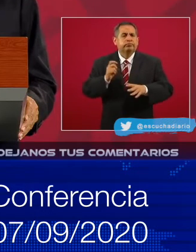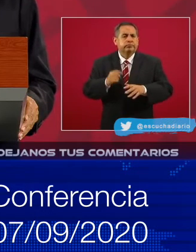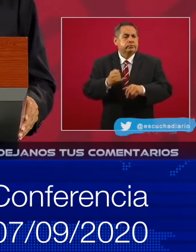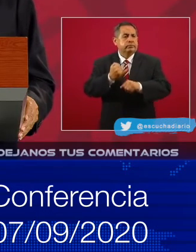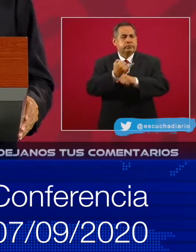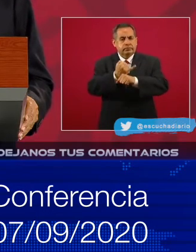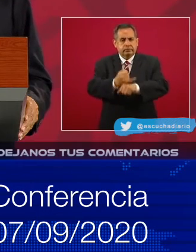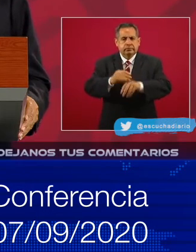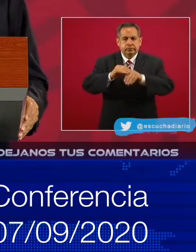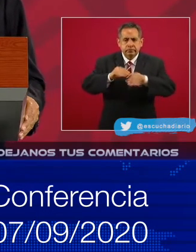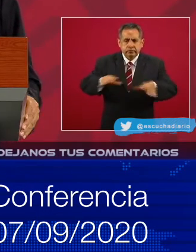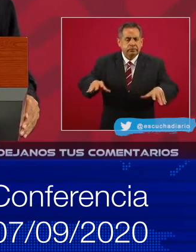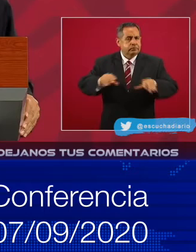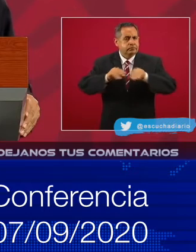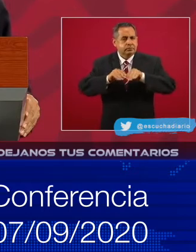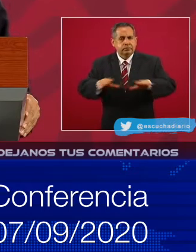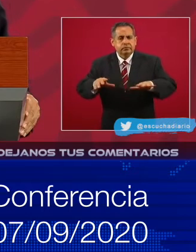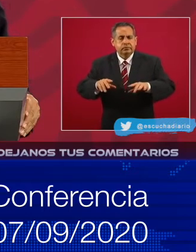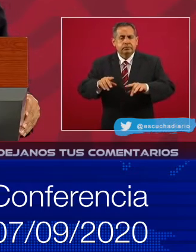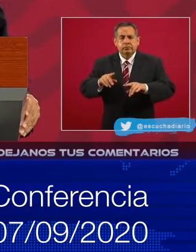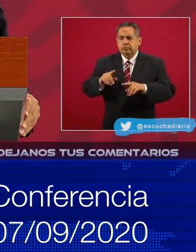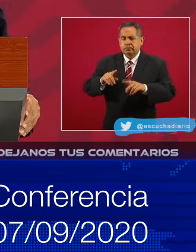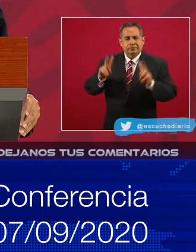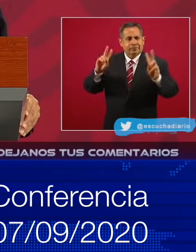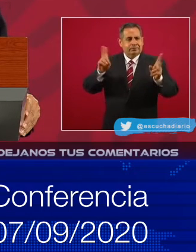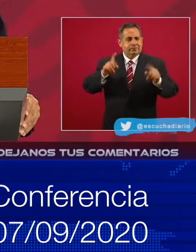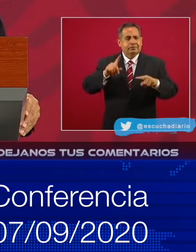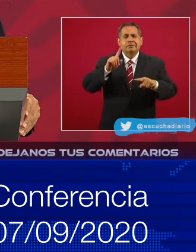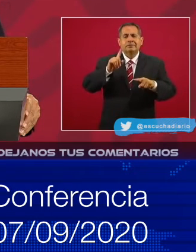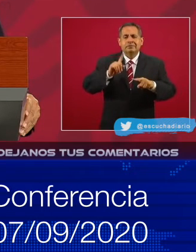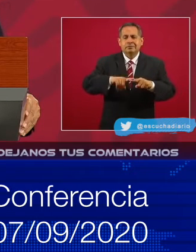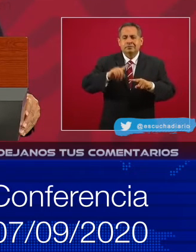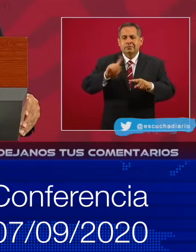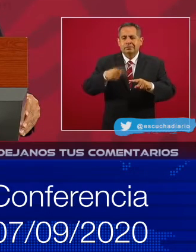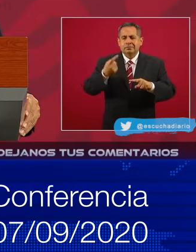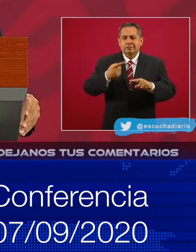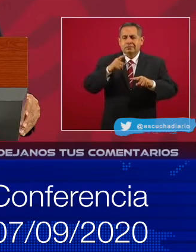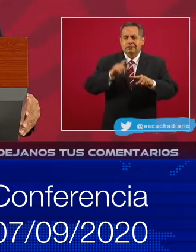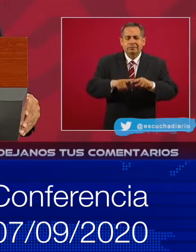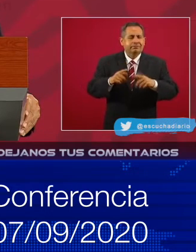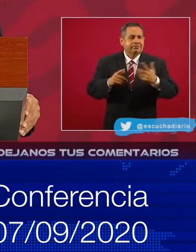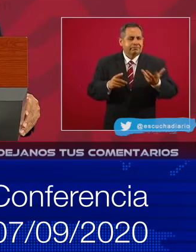informando sobre quién es quién en los precios